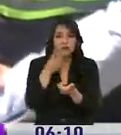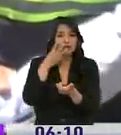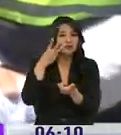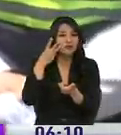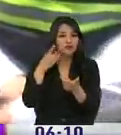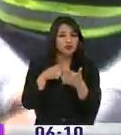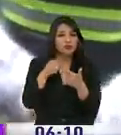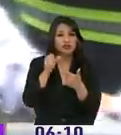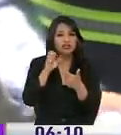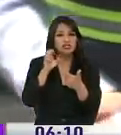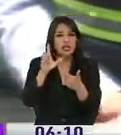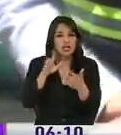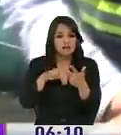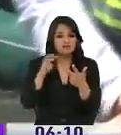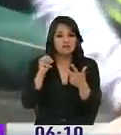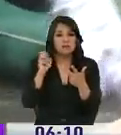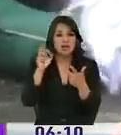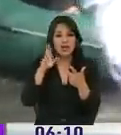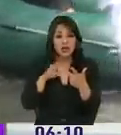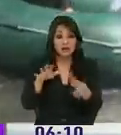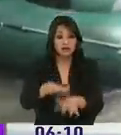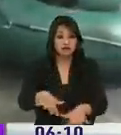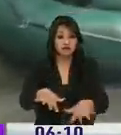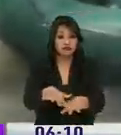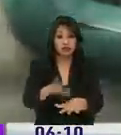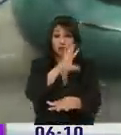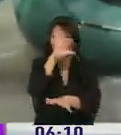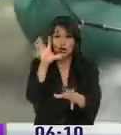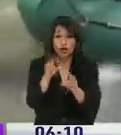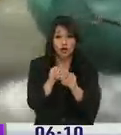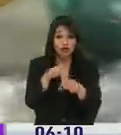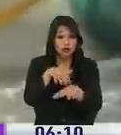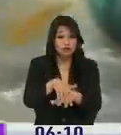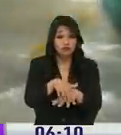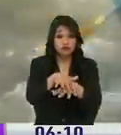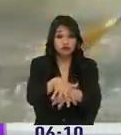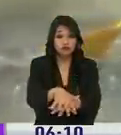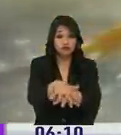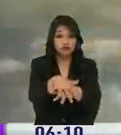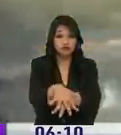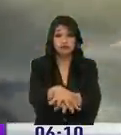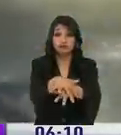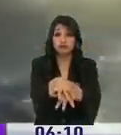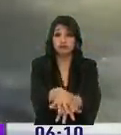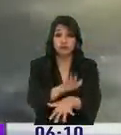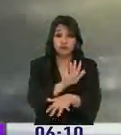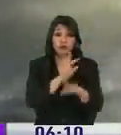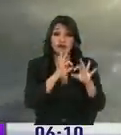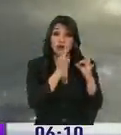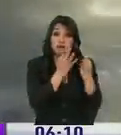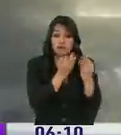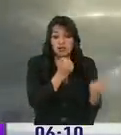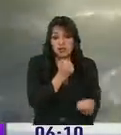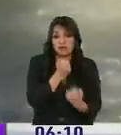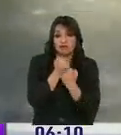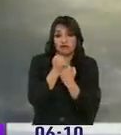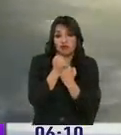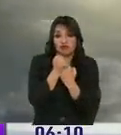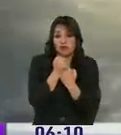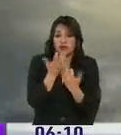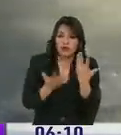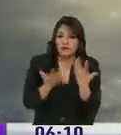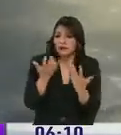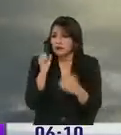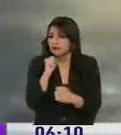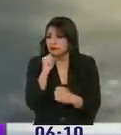para rastrear la cuenca del río en su ingreso al llano amazónico. Un familiar que se sumó a la búsqueda tenía esperanza de